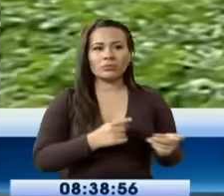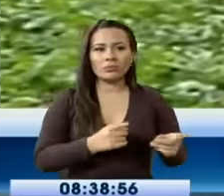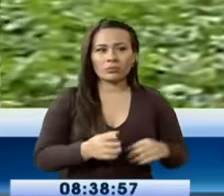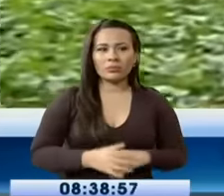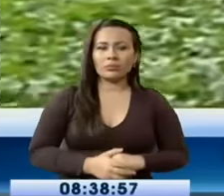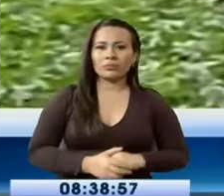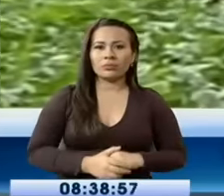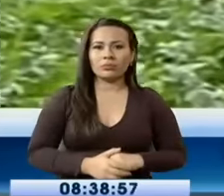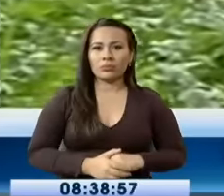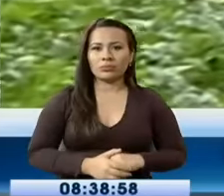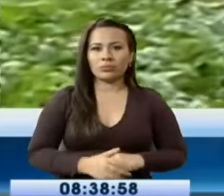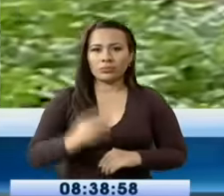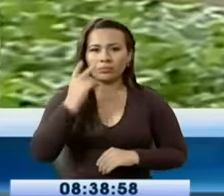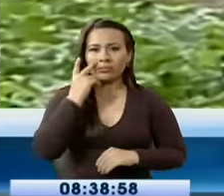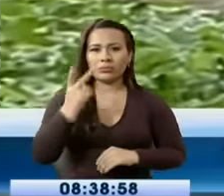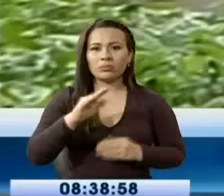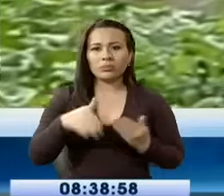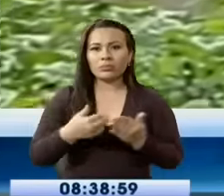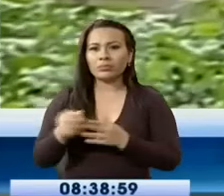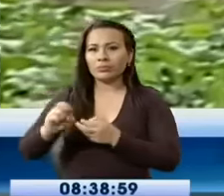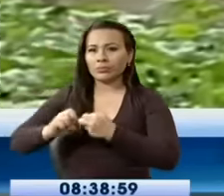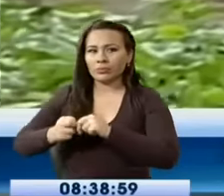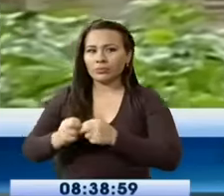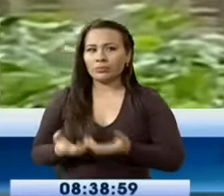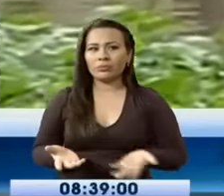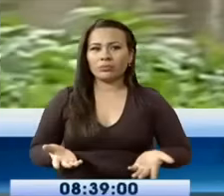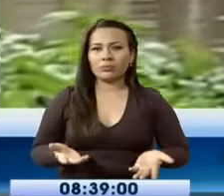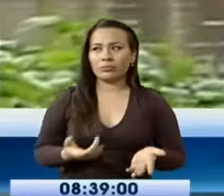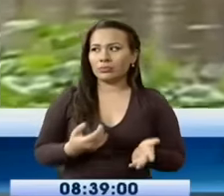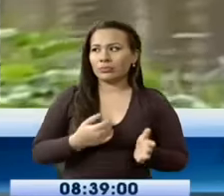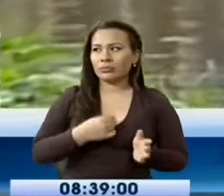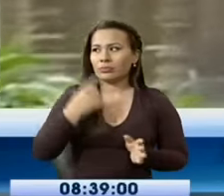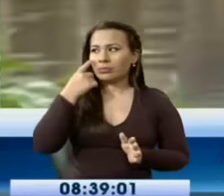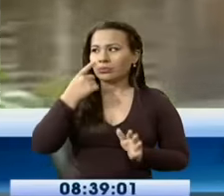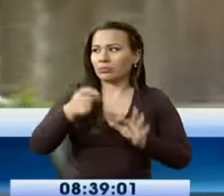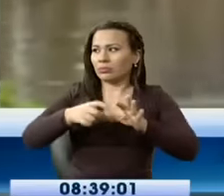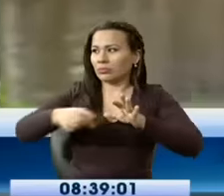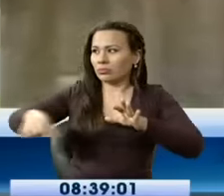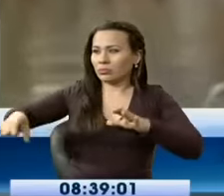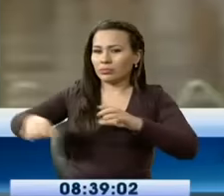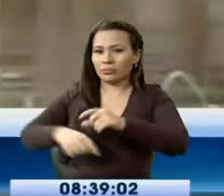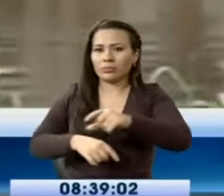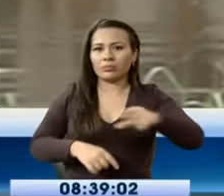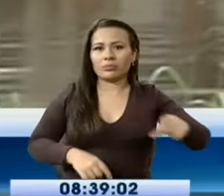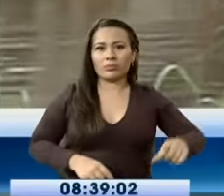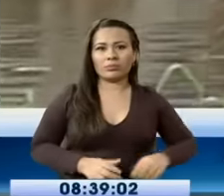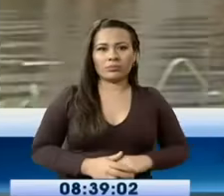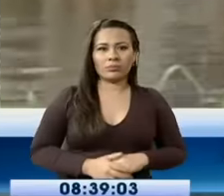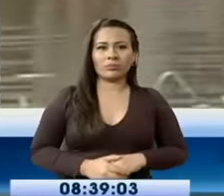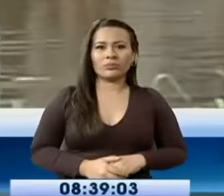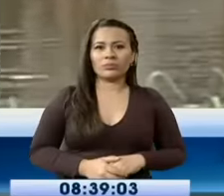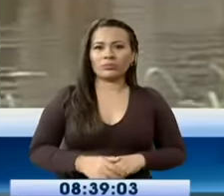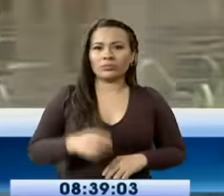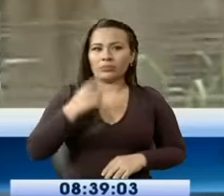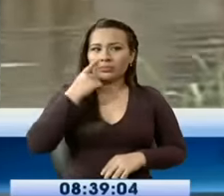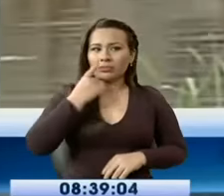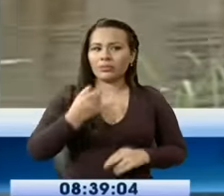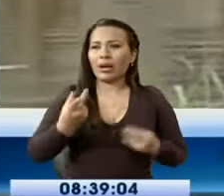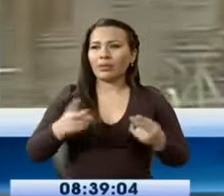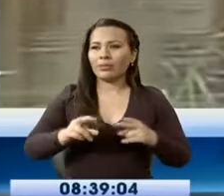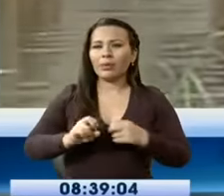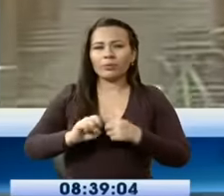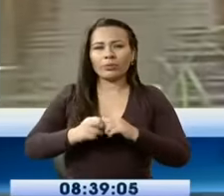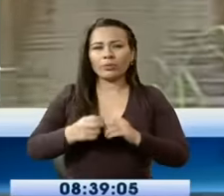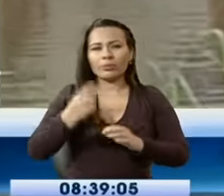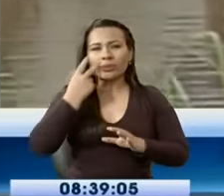estero. Miren, yo que soy bajo, obviamente a mí me daría hasta la cabeza. Ahí sí lo podemos nosotros ver. ¿Cuántos miembros del cuerpo de bomberos están participando de esta